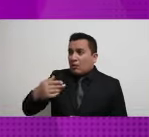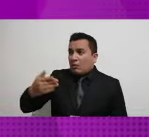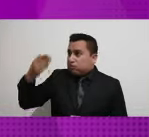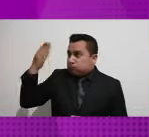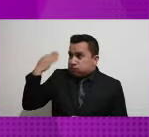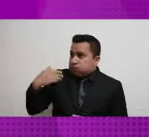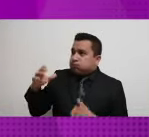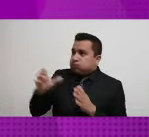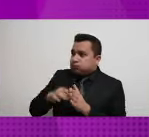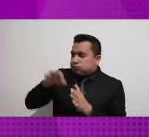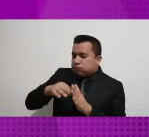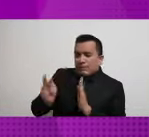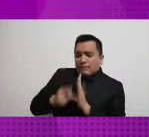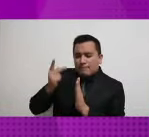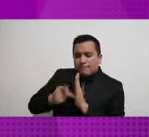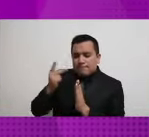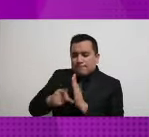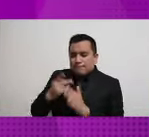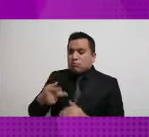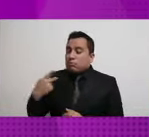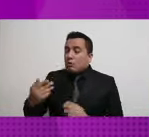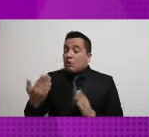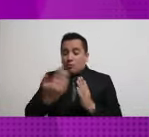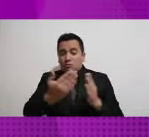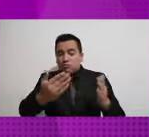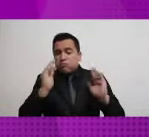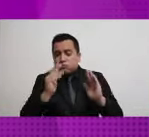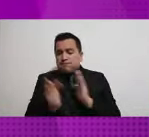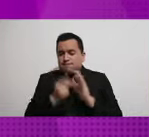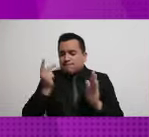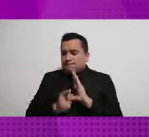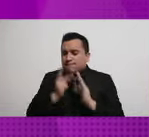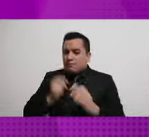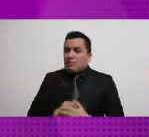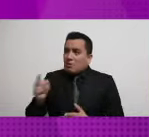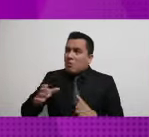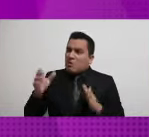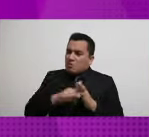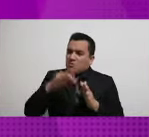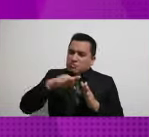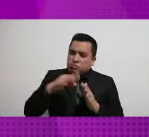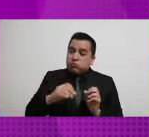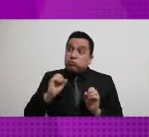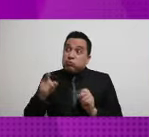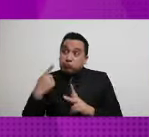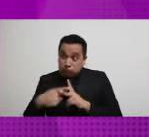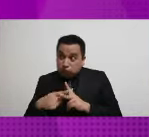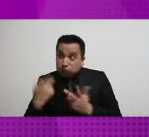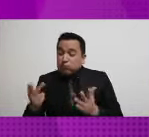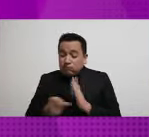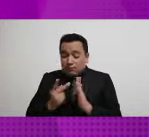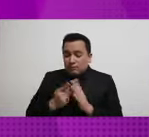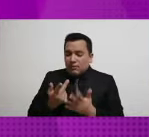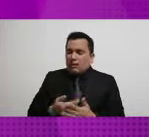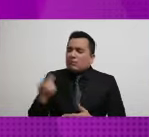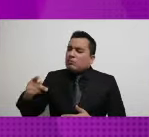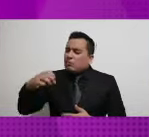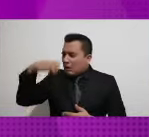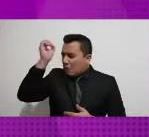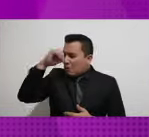elecciones a cuestas, ha instalado muchas casillas, ha recibido y contado muchos votos. ¿Qué opinión le